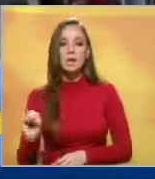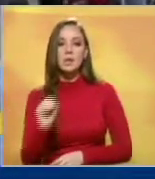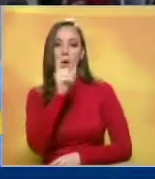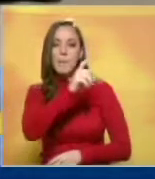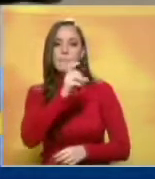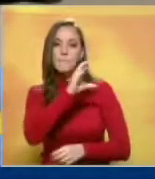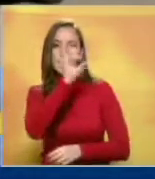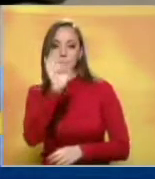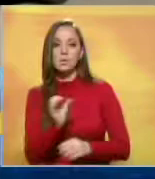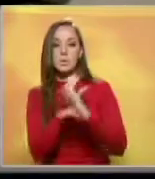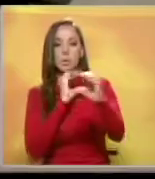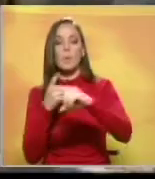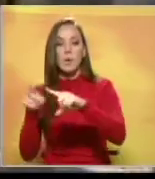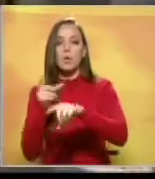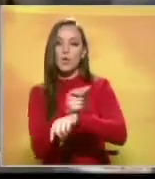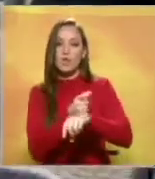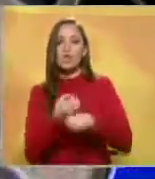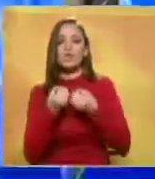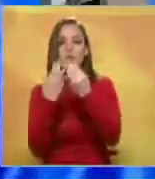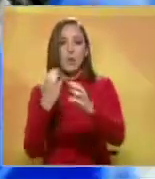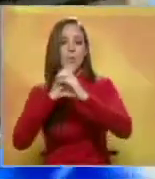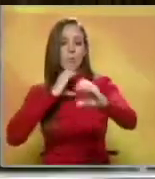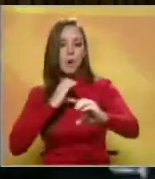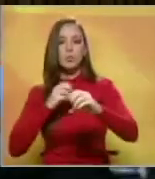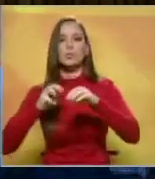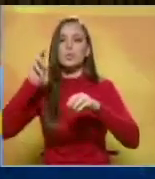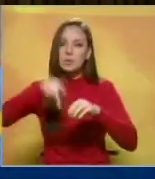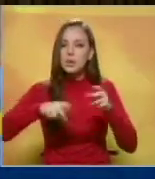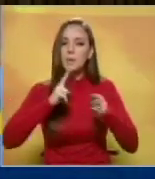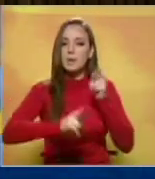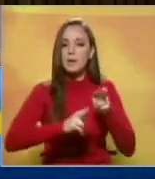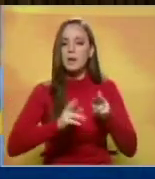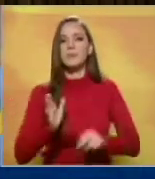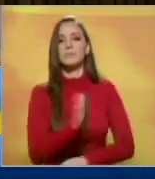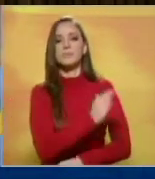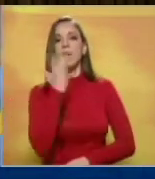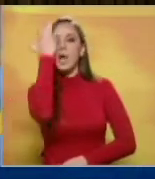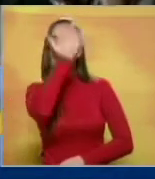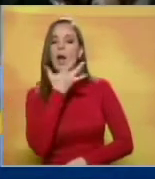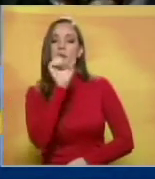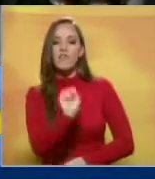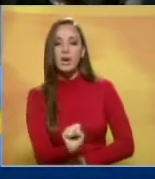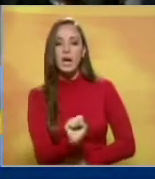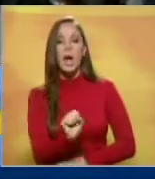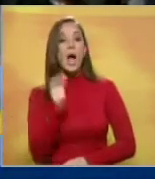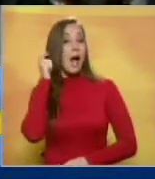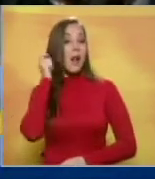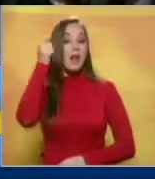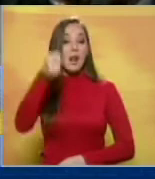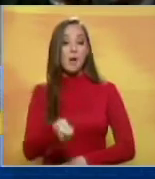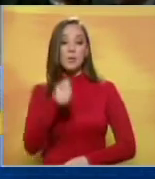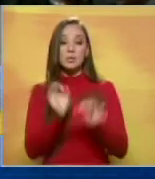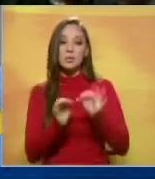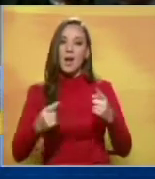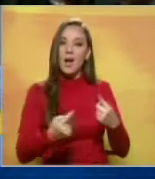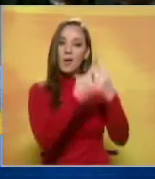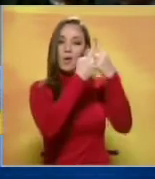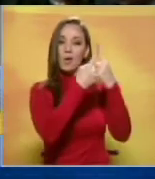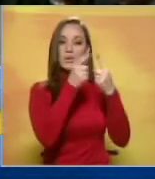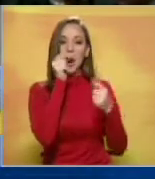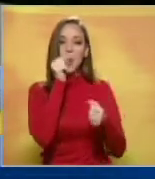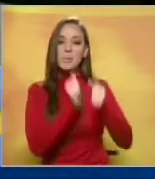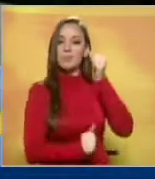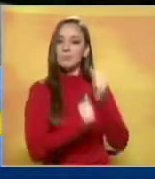más autobuses y trenes en sudáfrica la fuerza que lleva el juicio contra el atleta paralímpico oscar